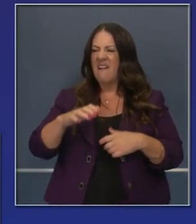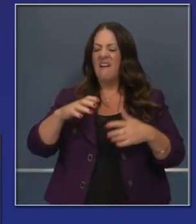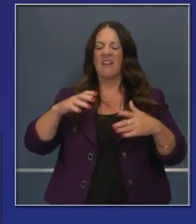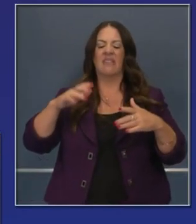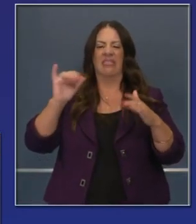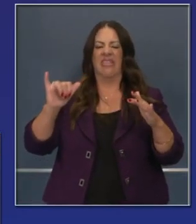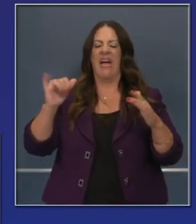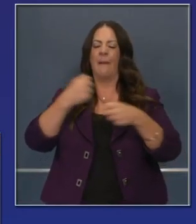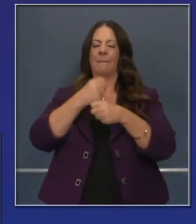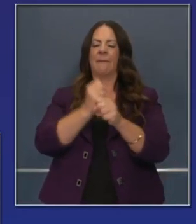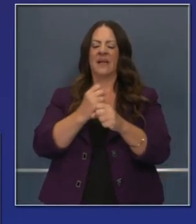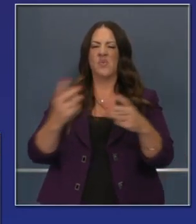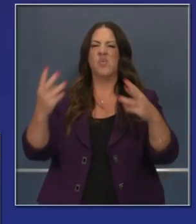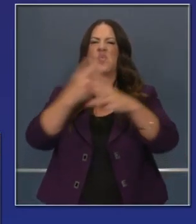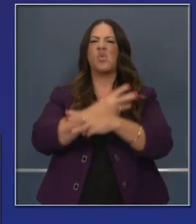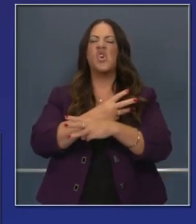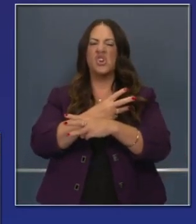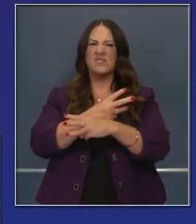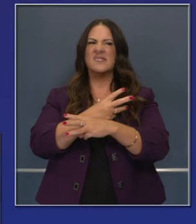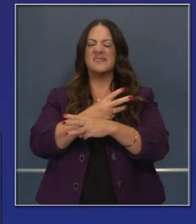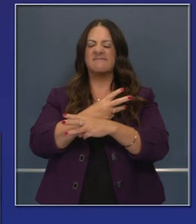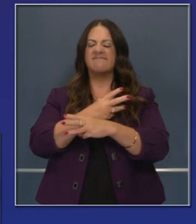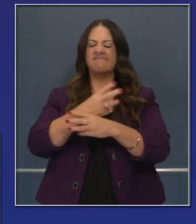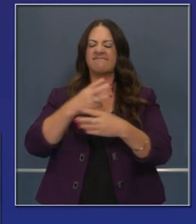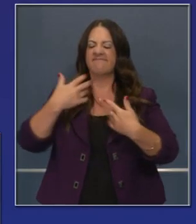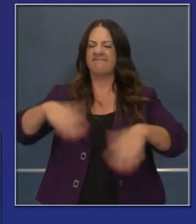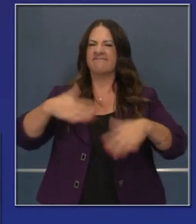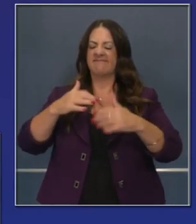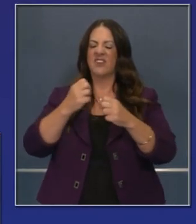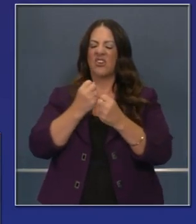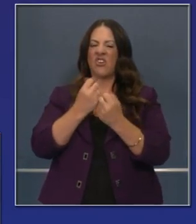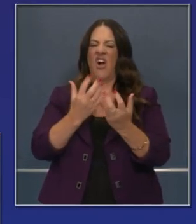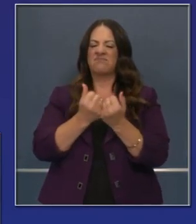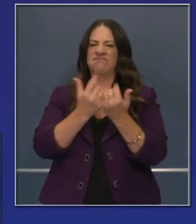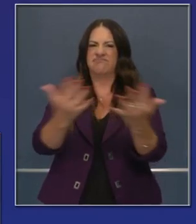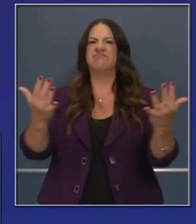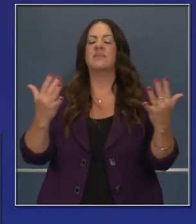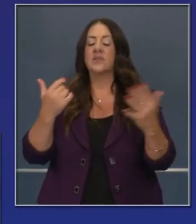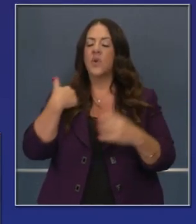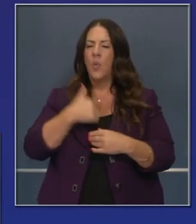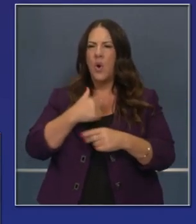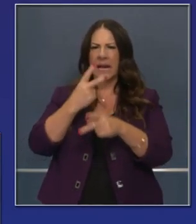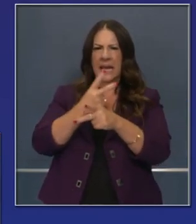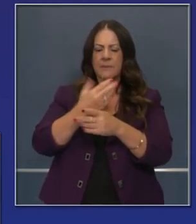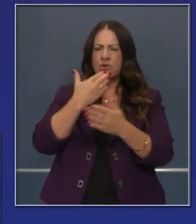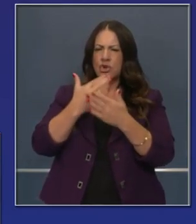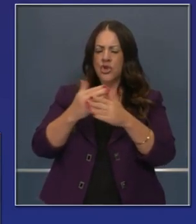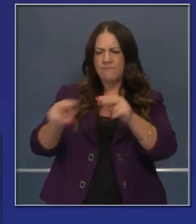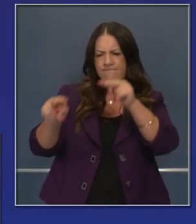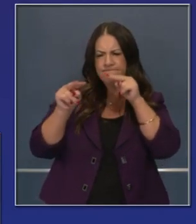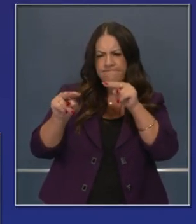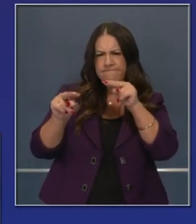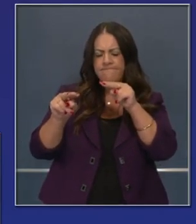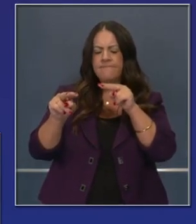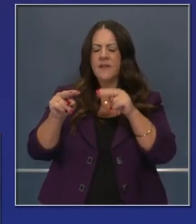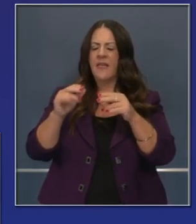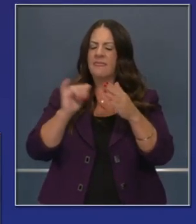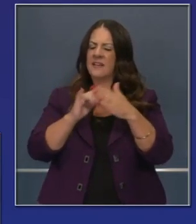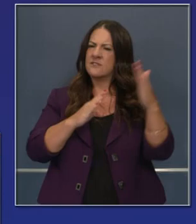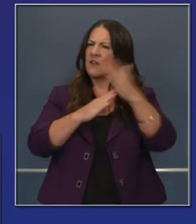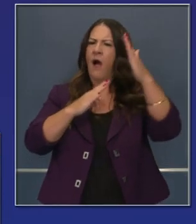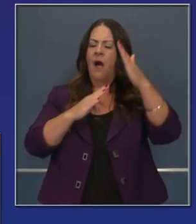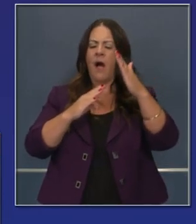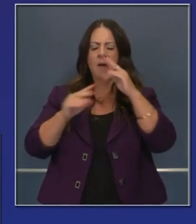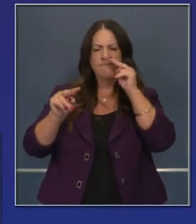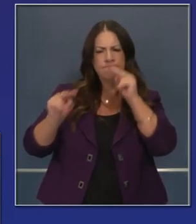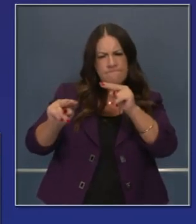las llamas es lo que ha conducido a esta actividad de incendios naturales históricos en